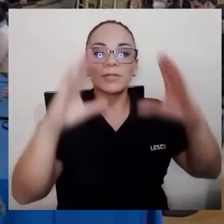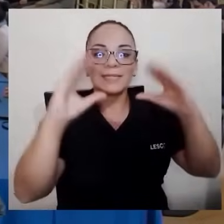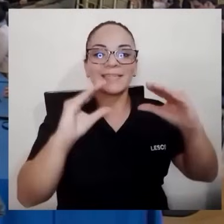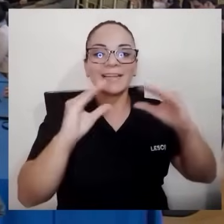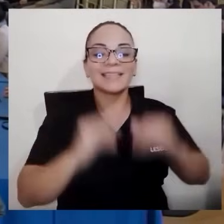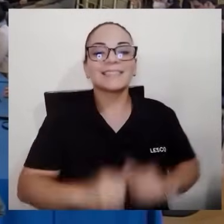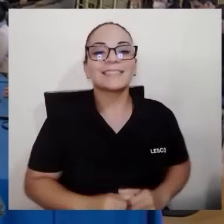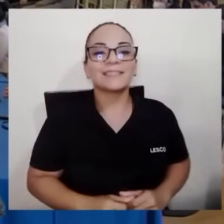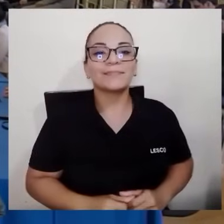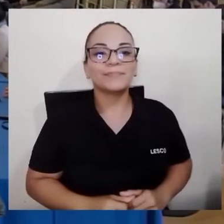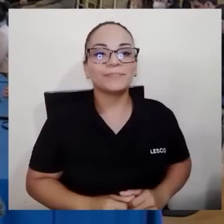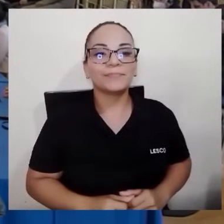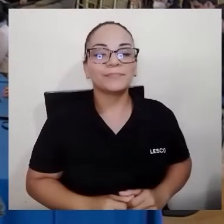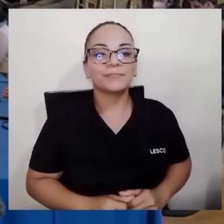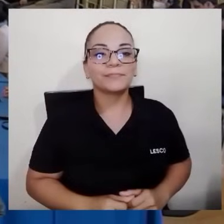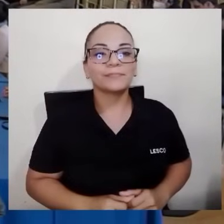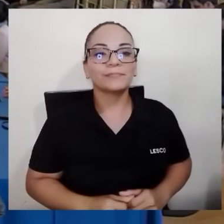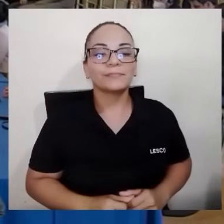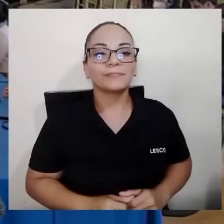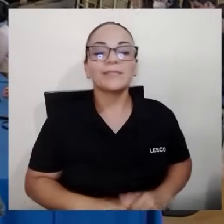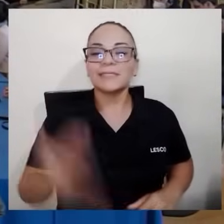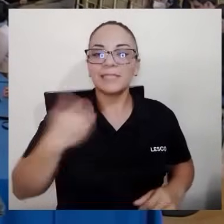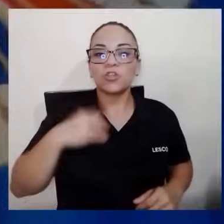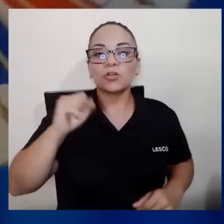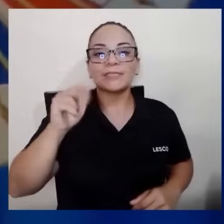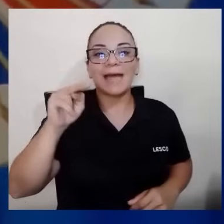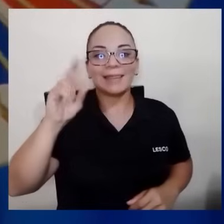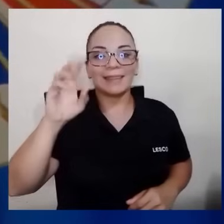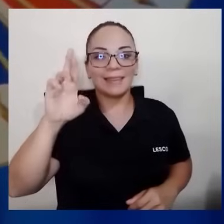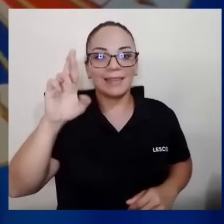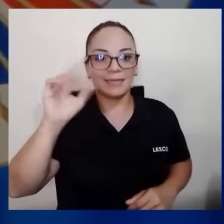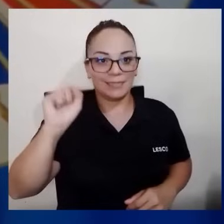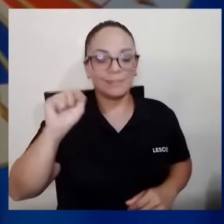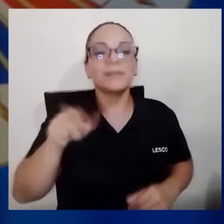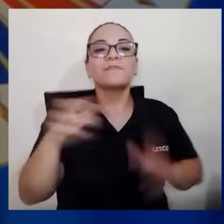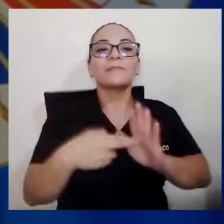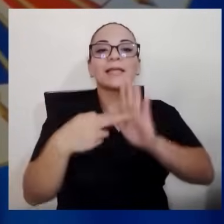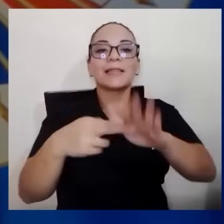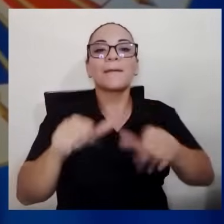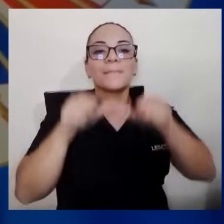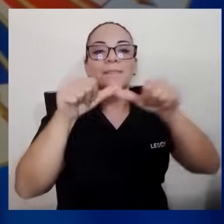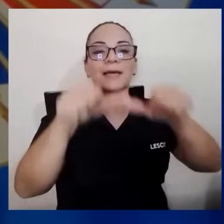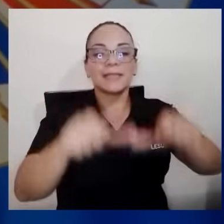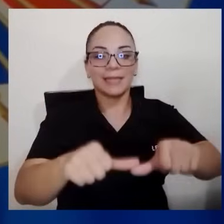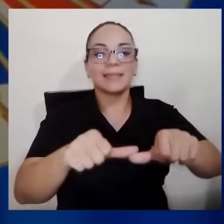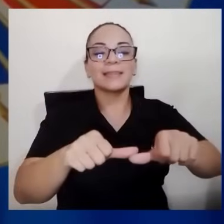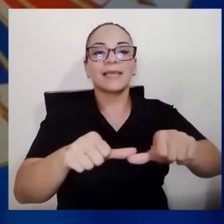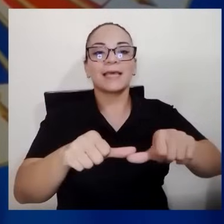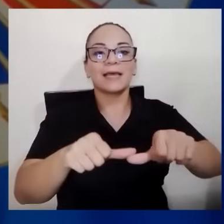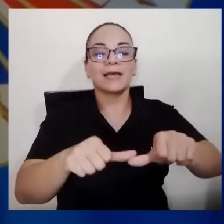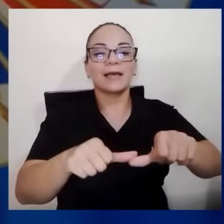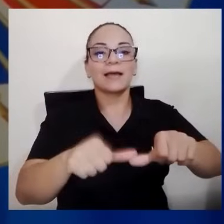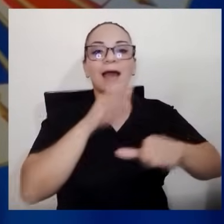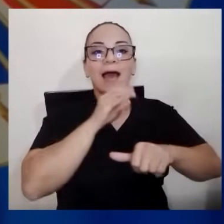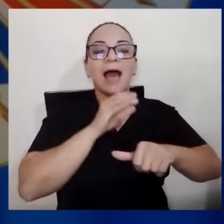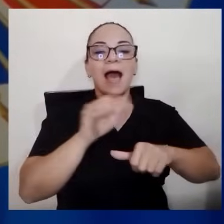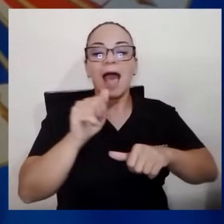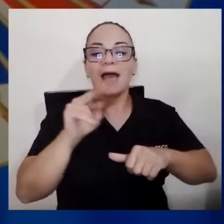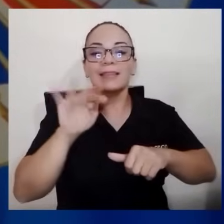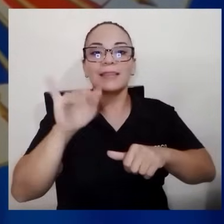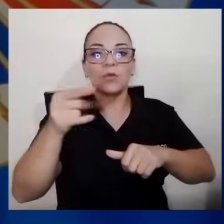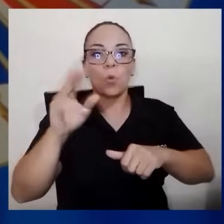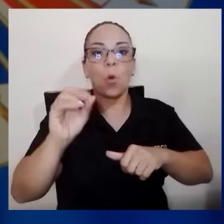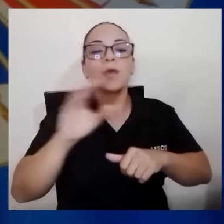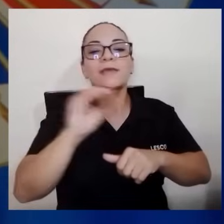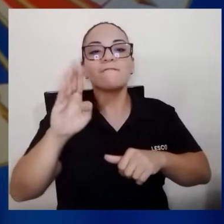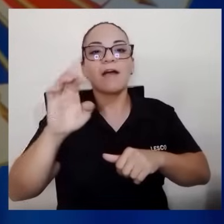eh sir Ronald Sanders representante permanente de antiguo y barbuda presidente